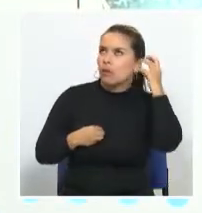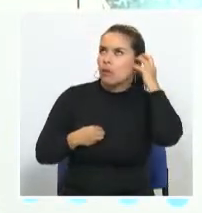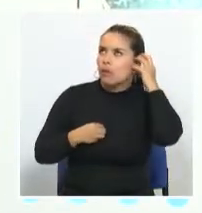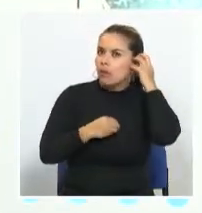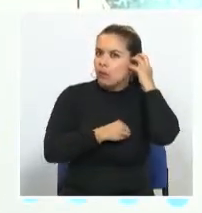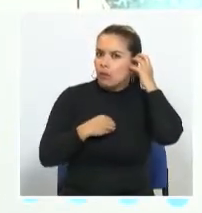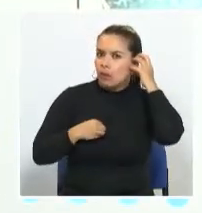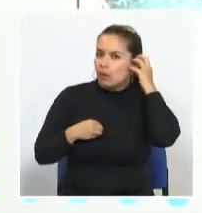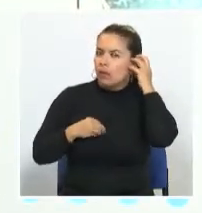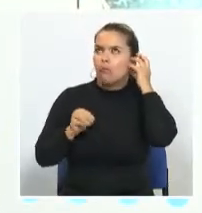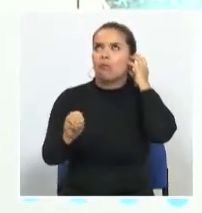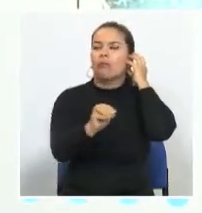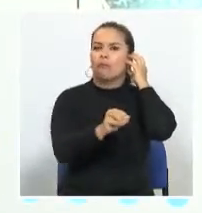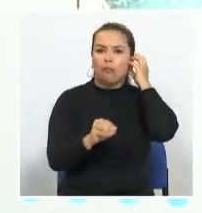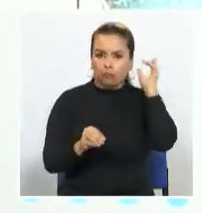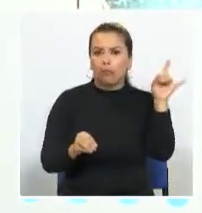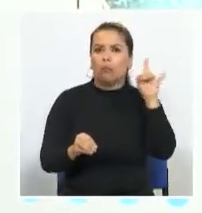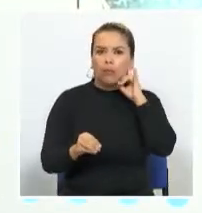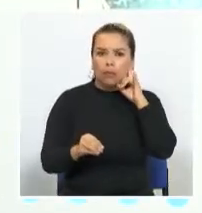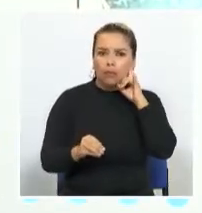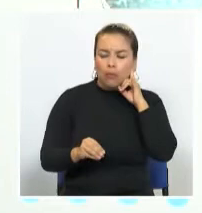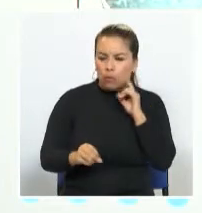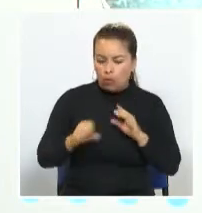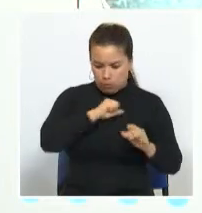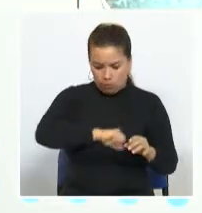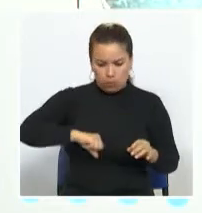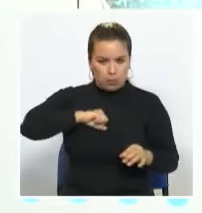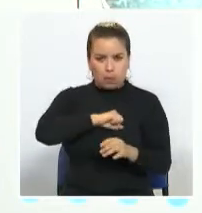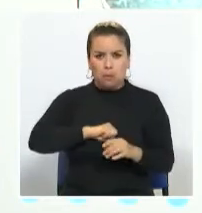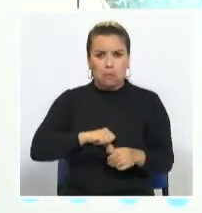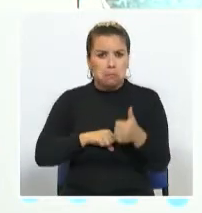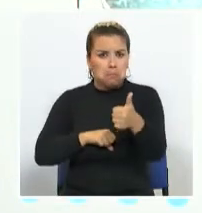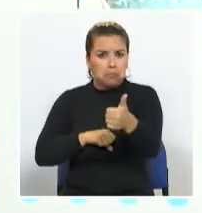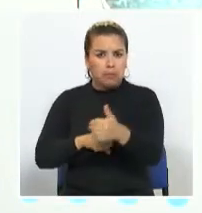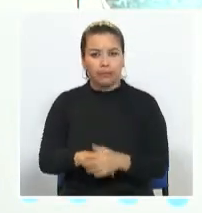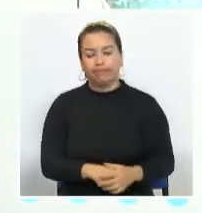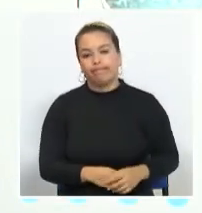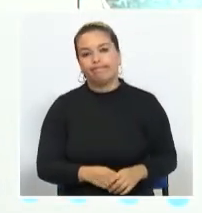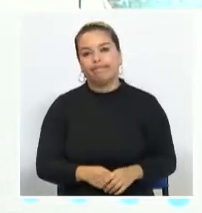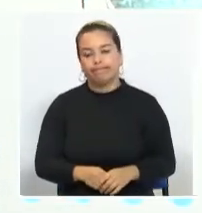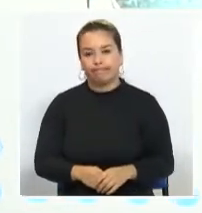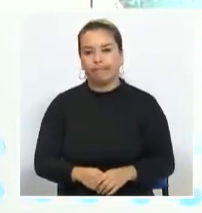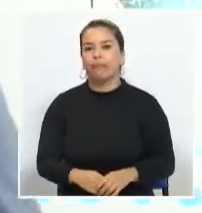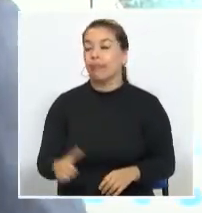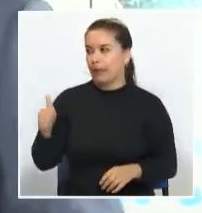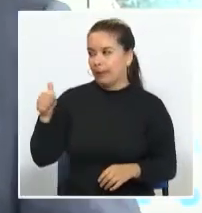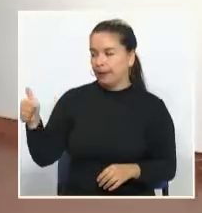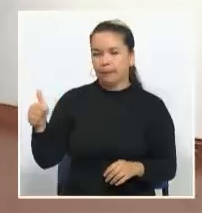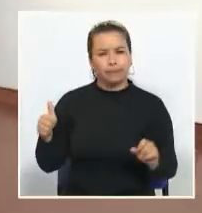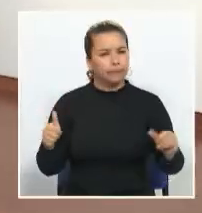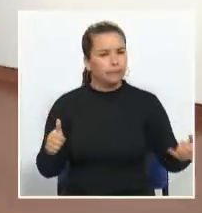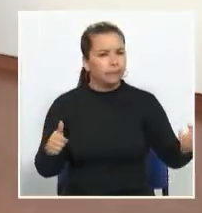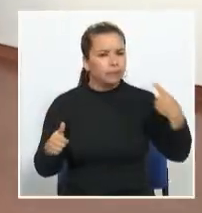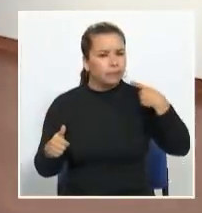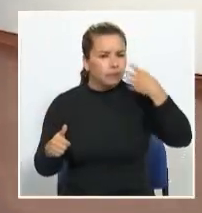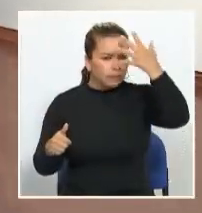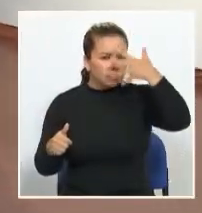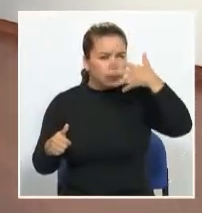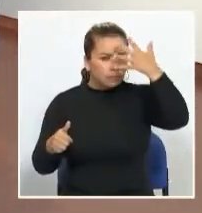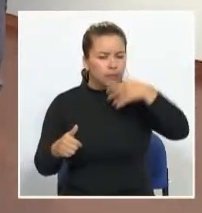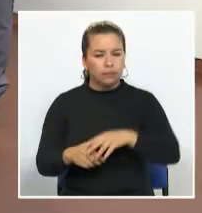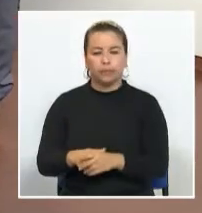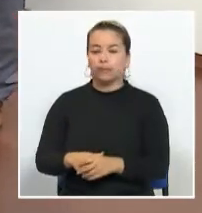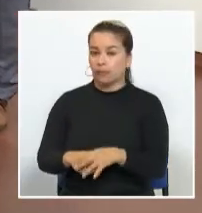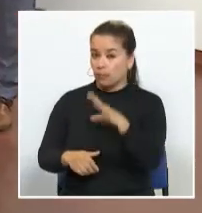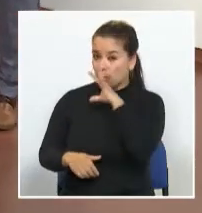realiza el ecocardiograma, las válvulas y las estructuras cardíacas están perfectas. Perfecto, vamos con otra pregunta desde Facebook Live. Yesid